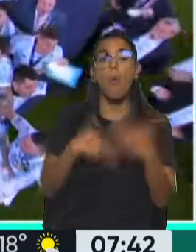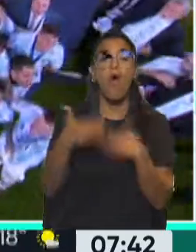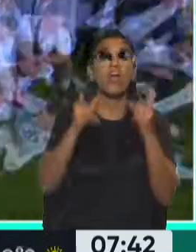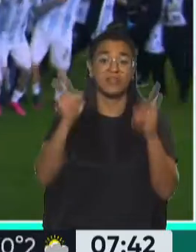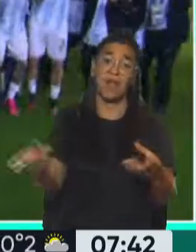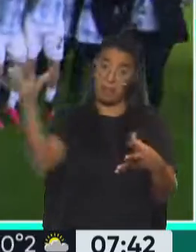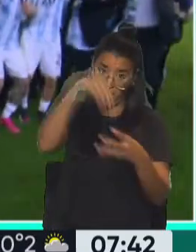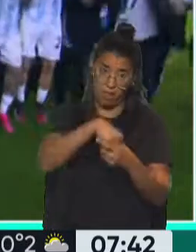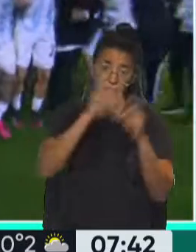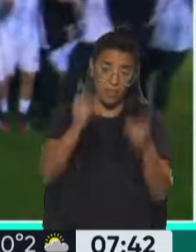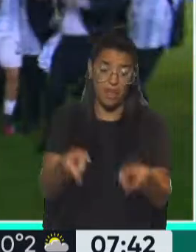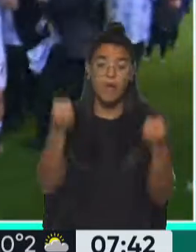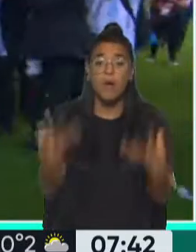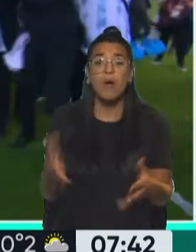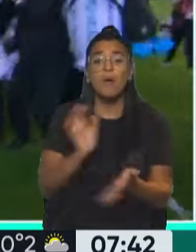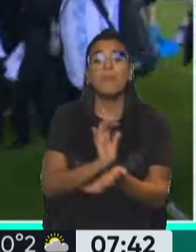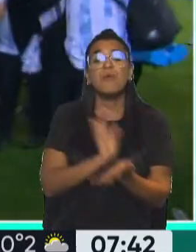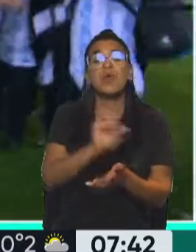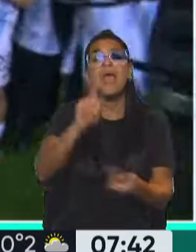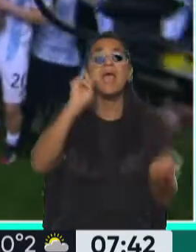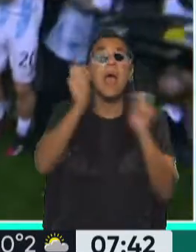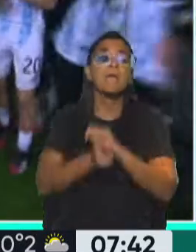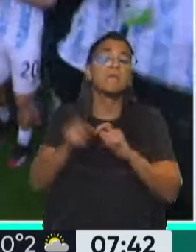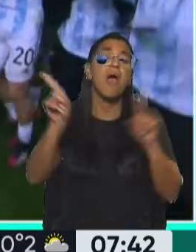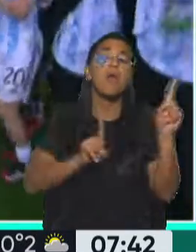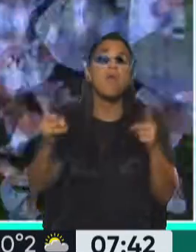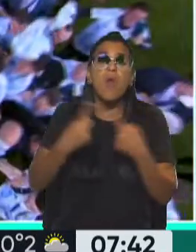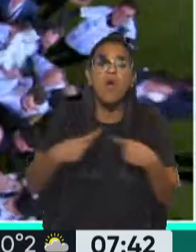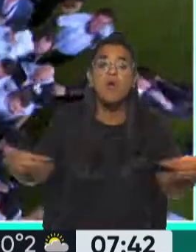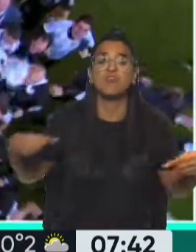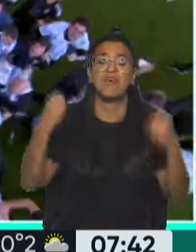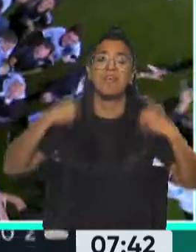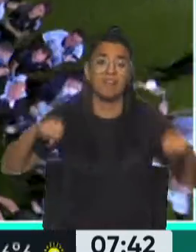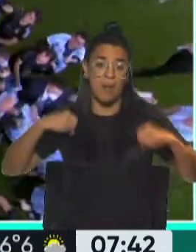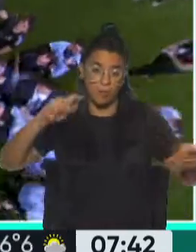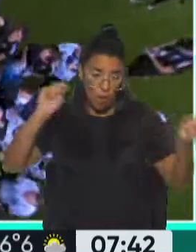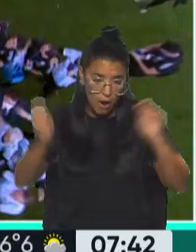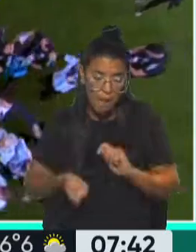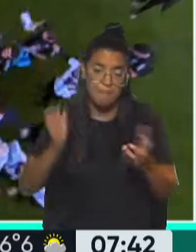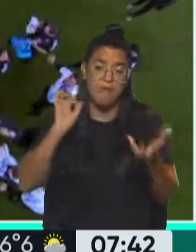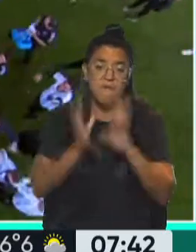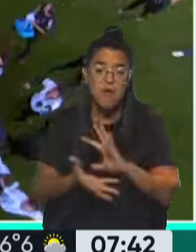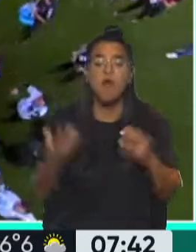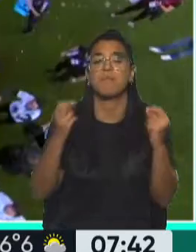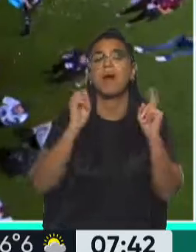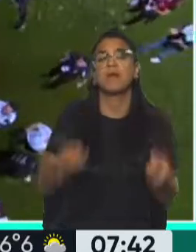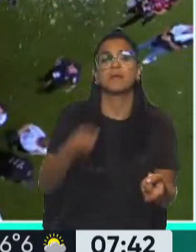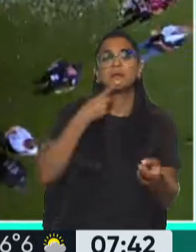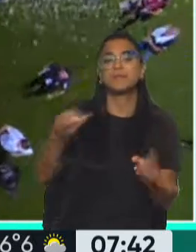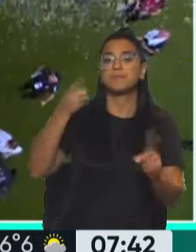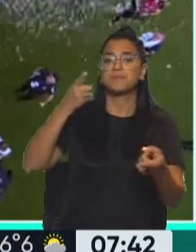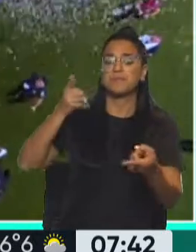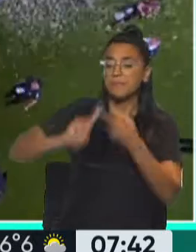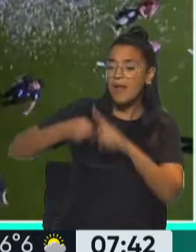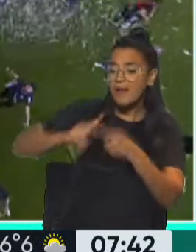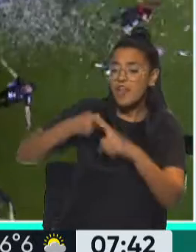están incluidos, porque se cambiaron y se modificaron métodos de entrenamiento, métodos de relación con